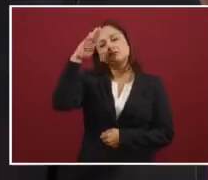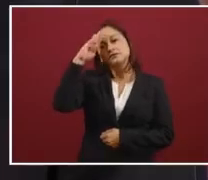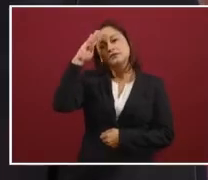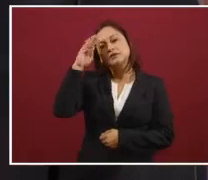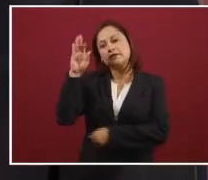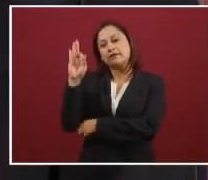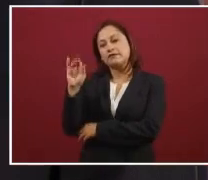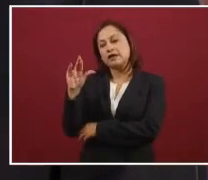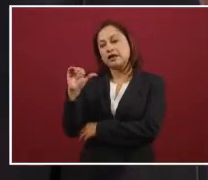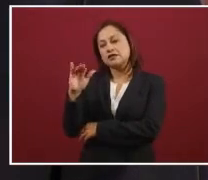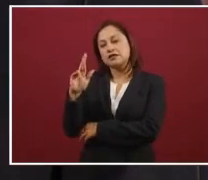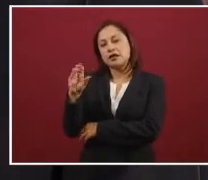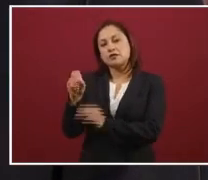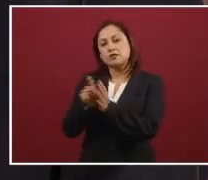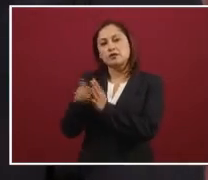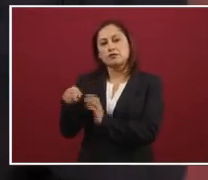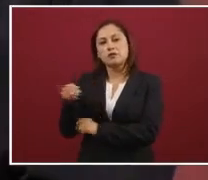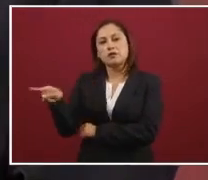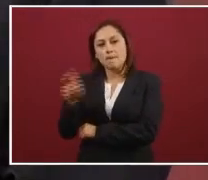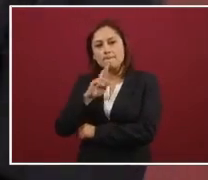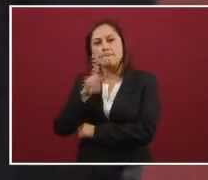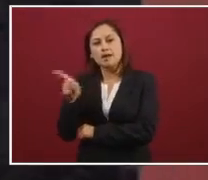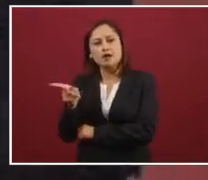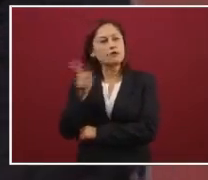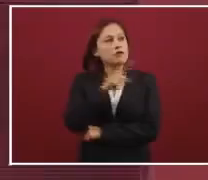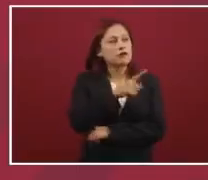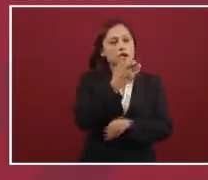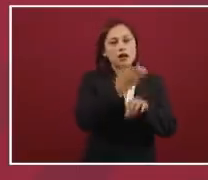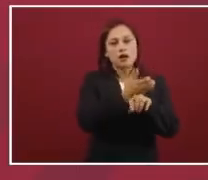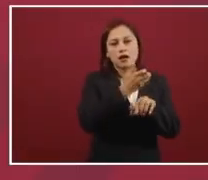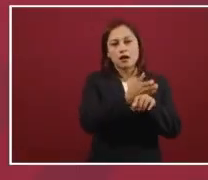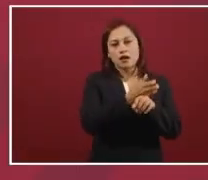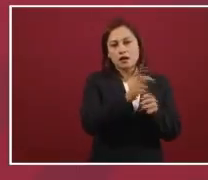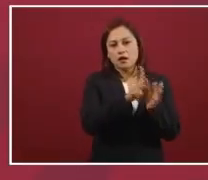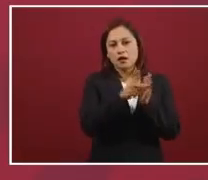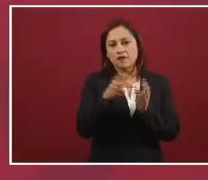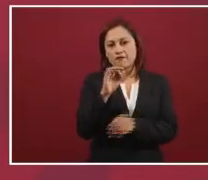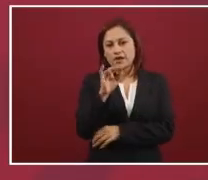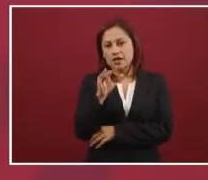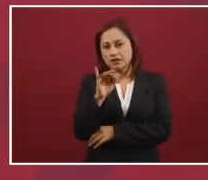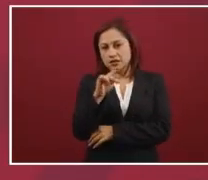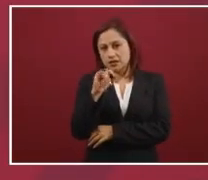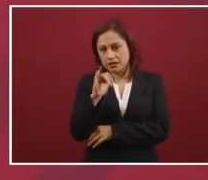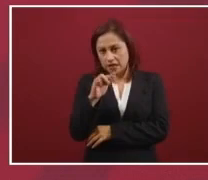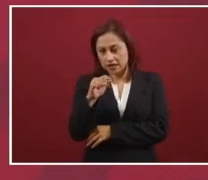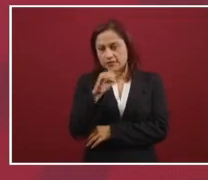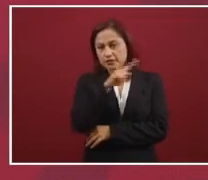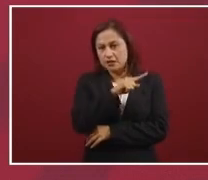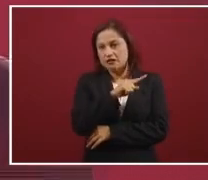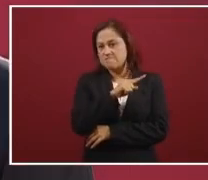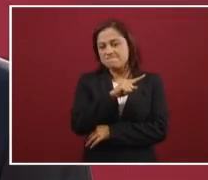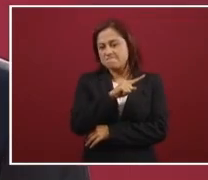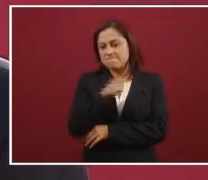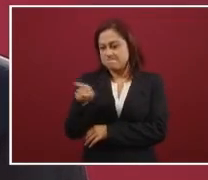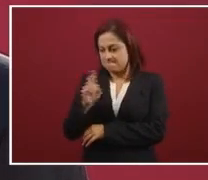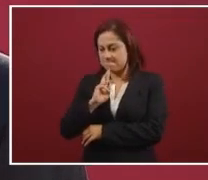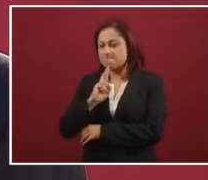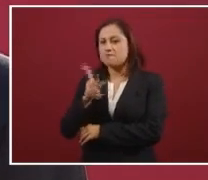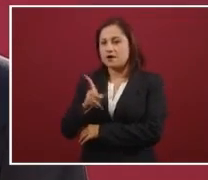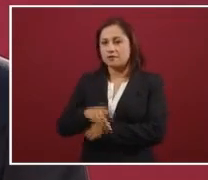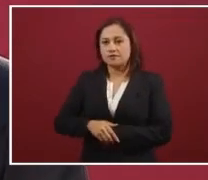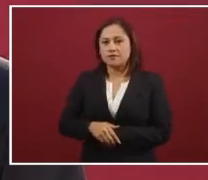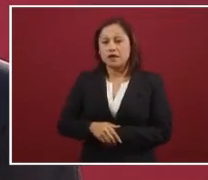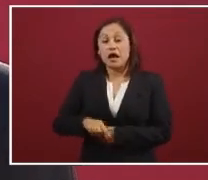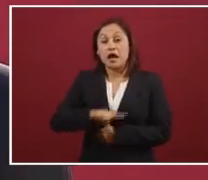Y resulta que al día siguiente El Financiero